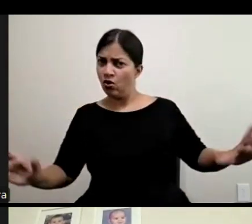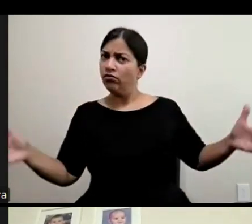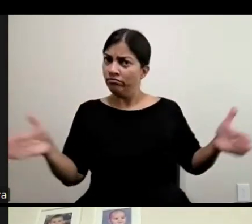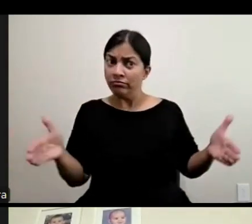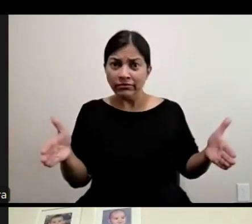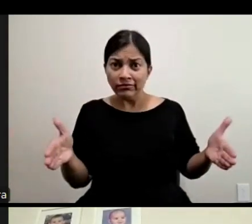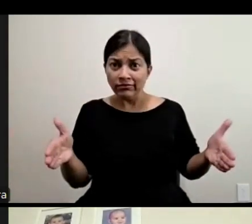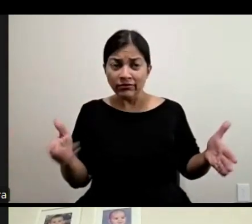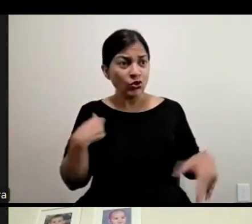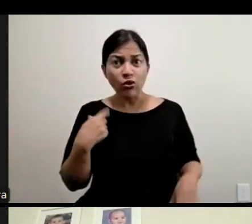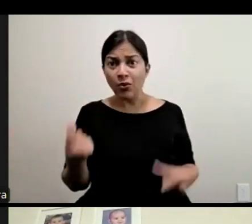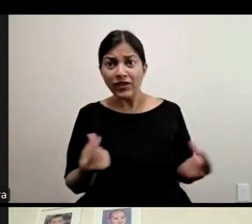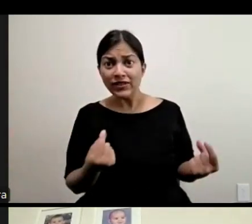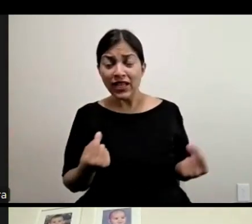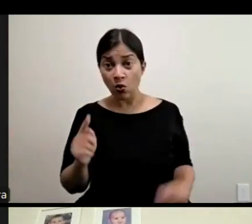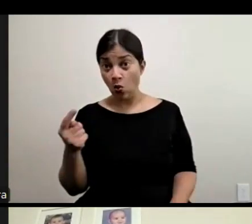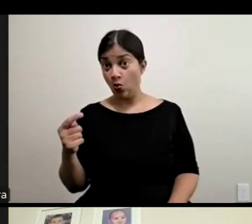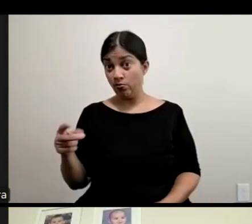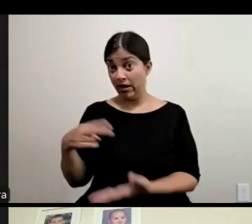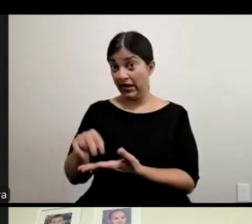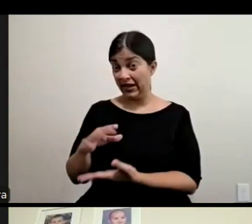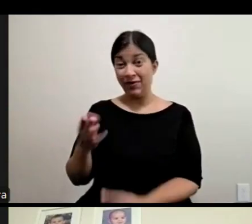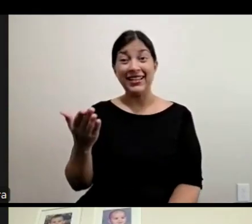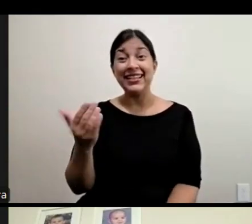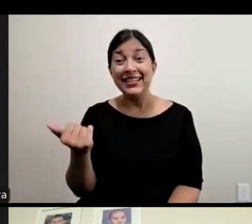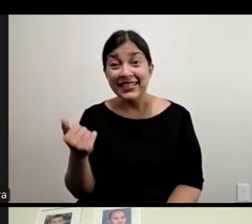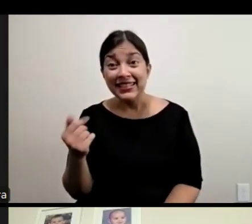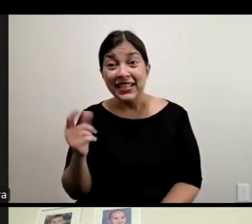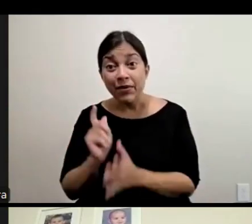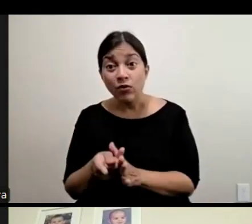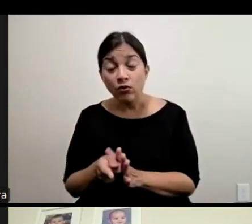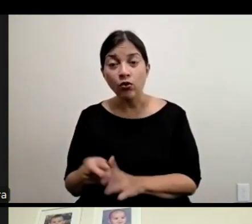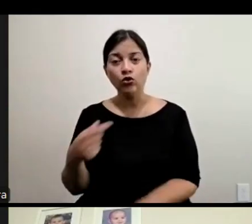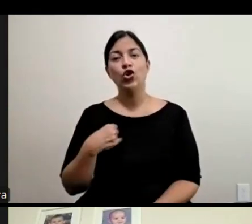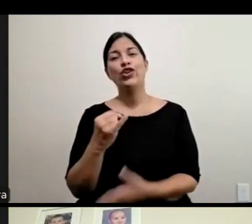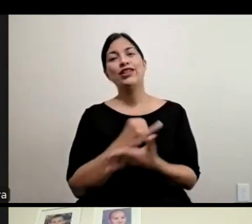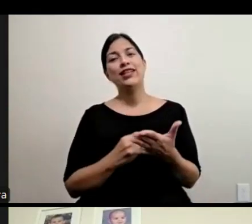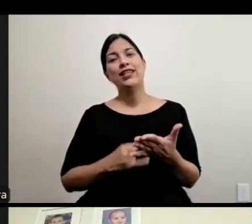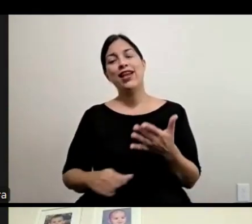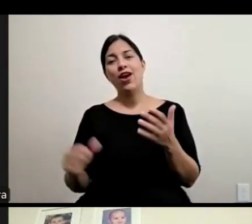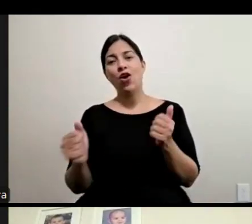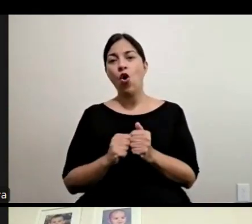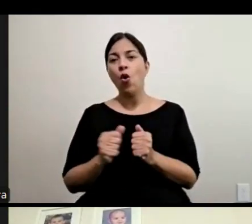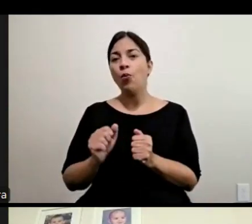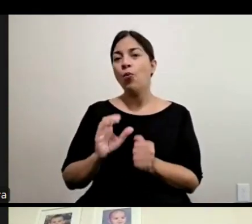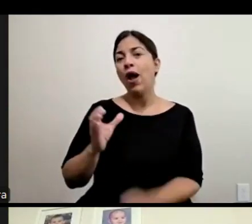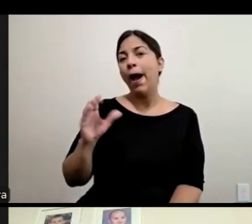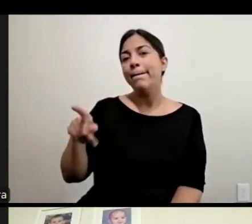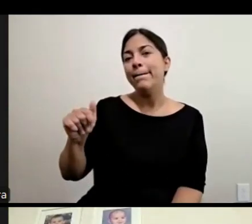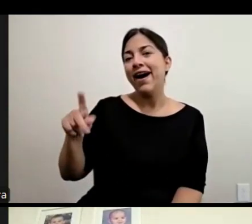hacer? Una coreografía que dura casi 15 minutos, pero yo lo diseñé como una pavana, con los pasos de pavana,